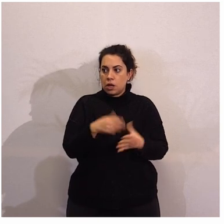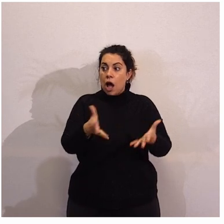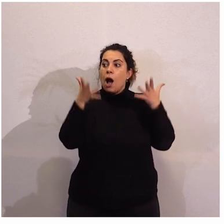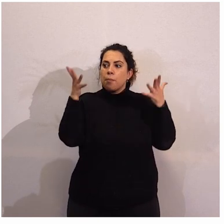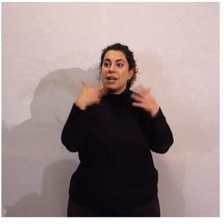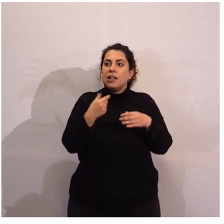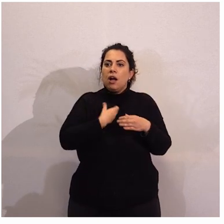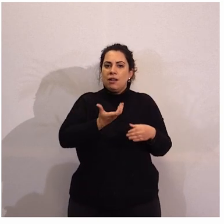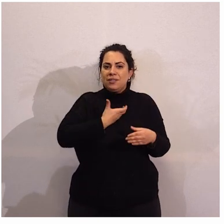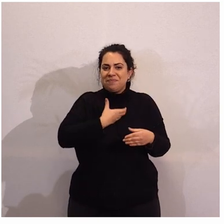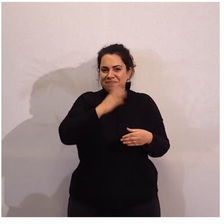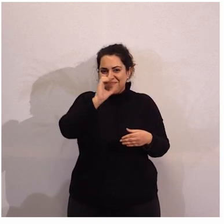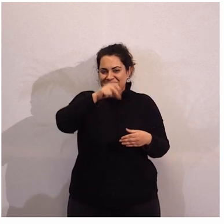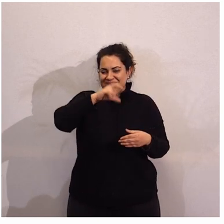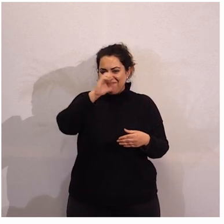ayuntamiento de Cangas.